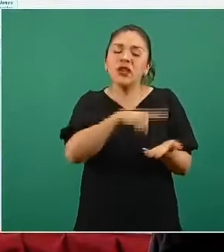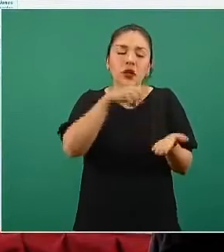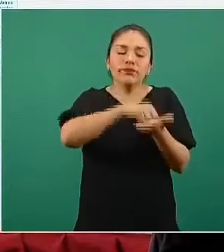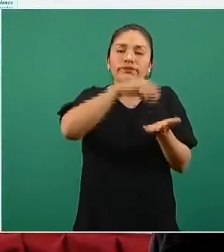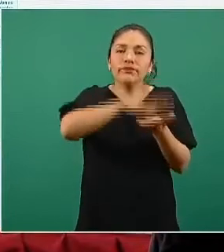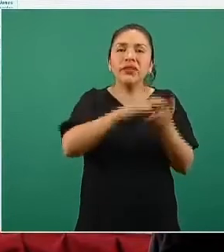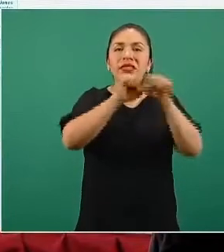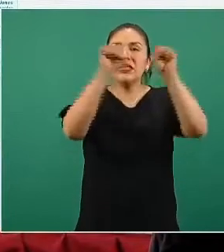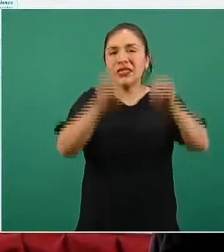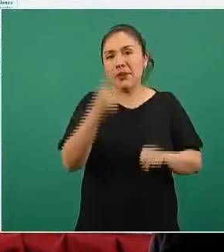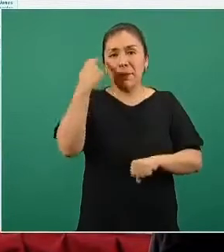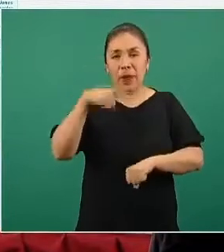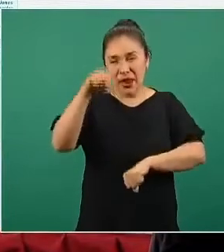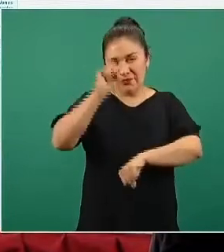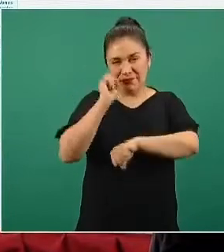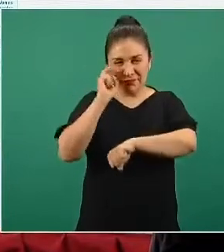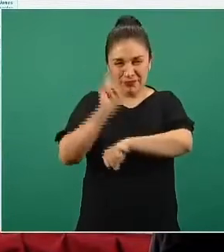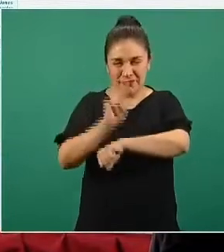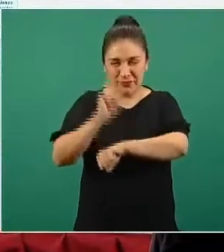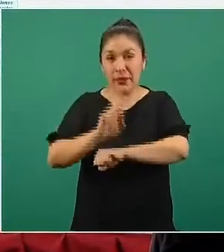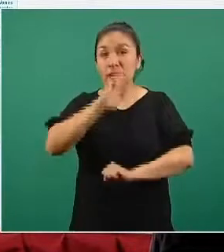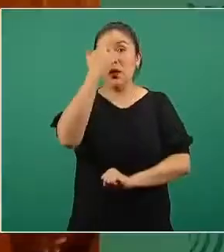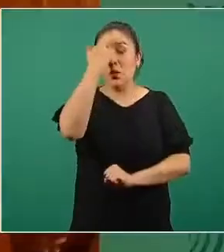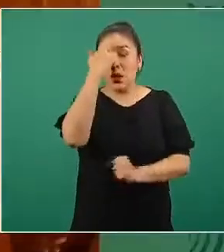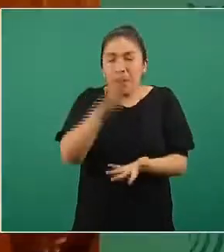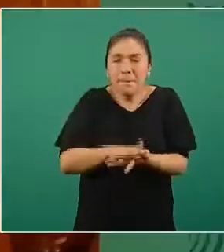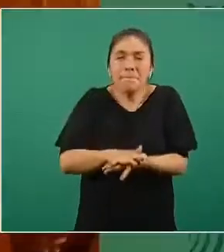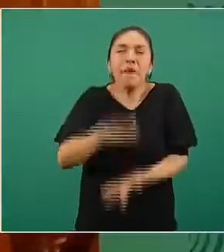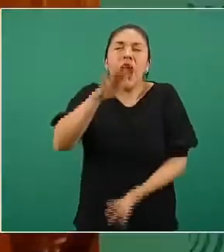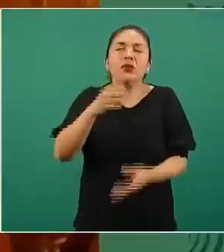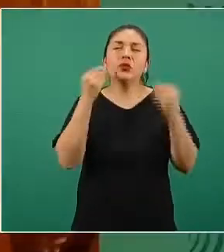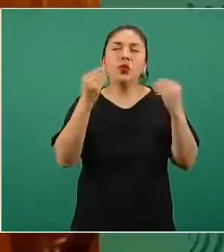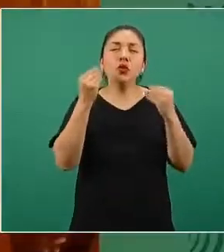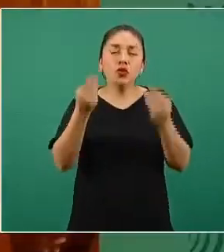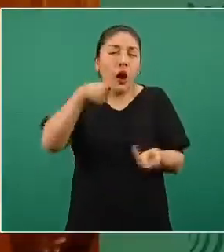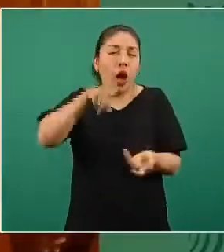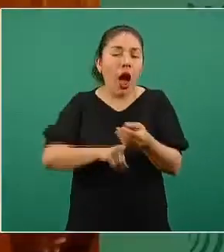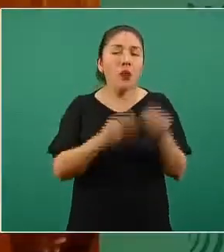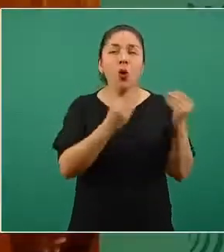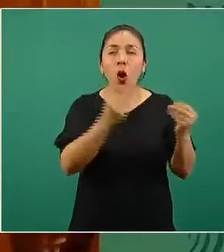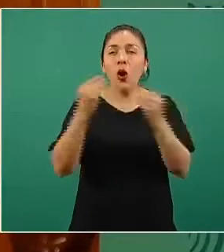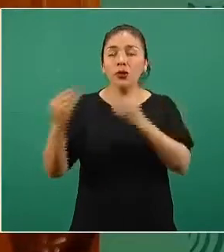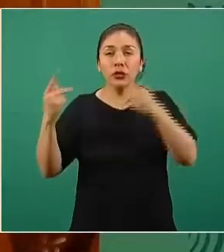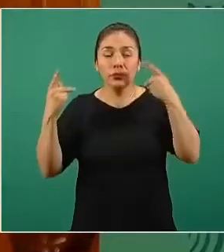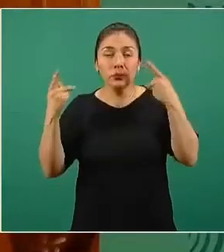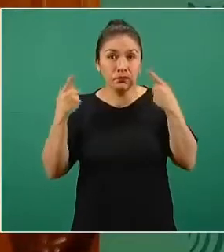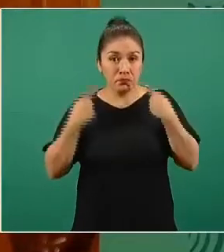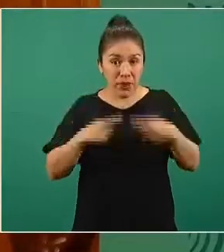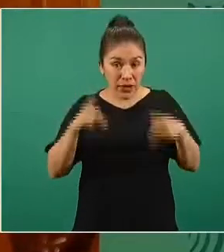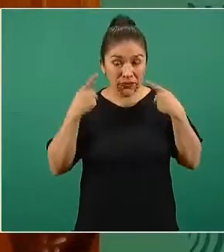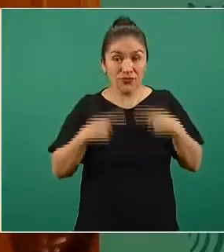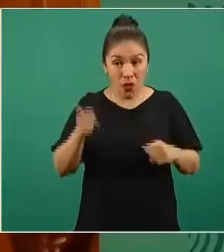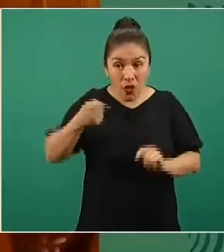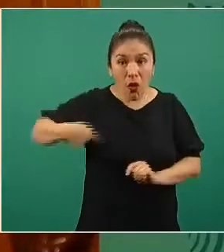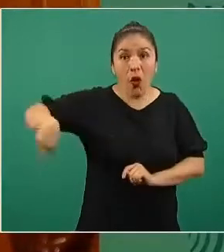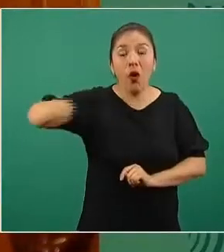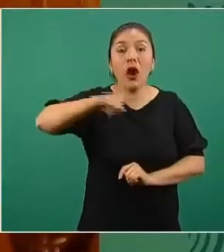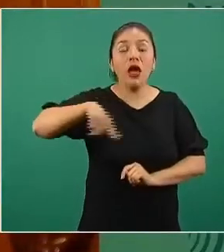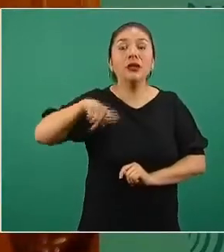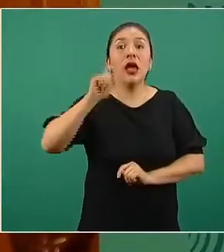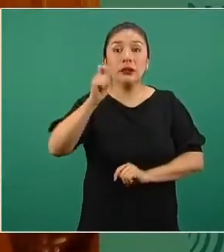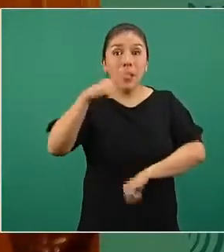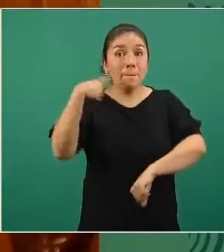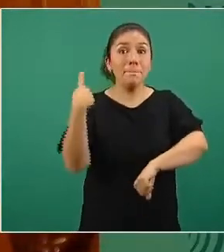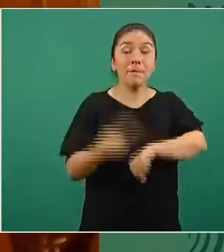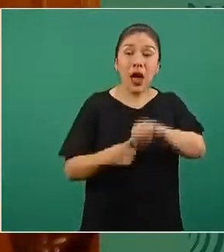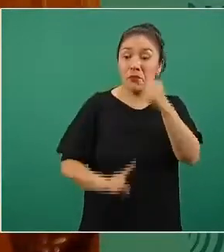Nacional. Recordemos que una gran proporción, la gran mayoría de las personas que